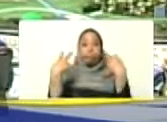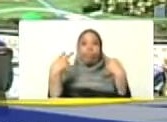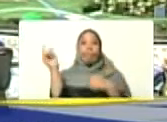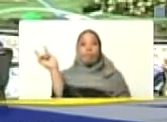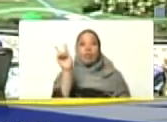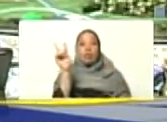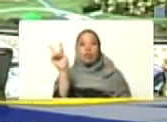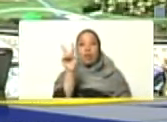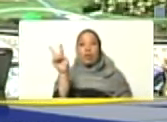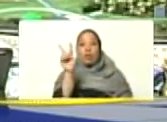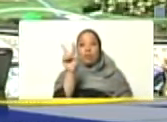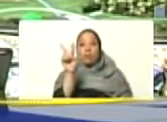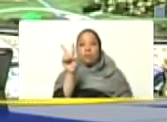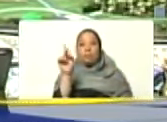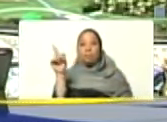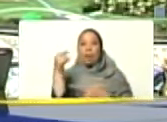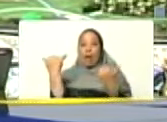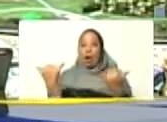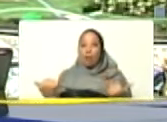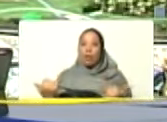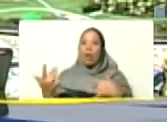El mundo ha entrado en una dinámica